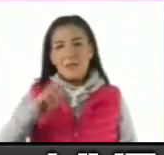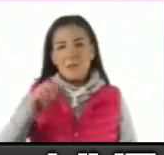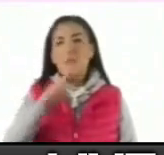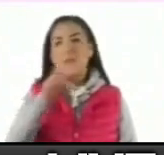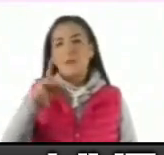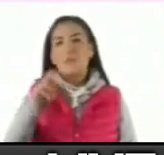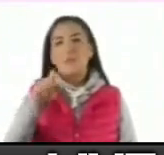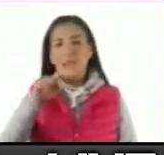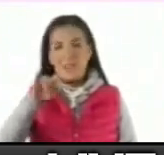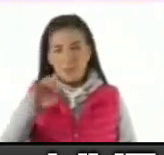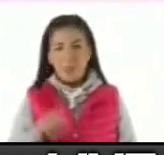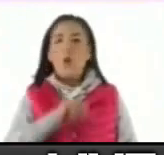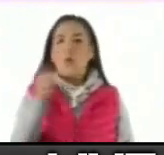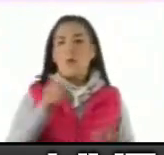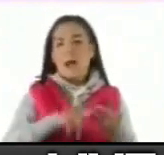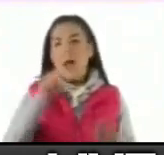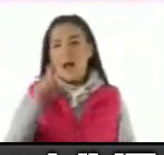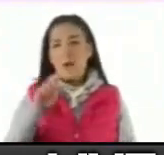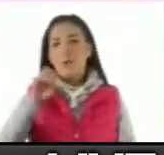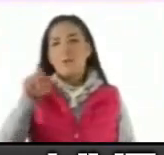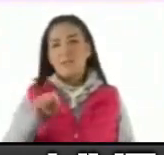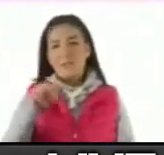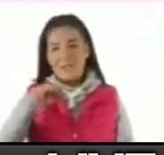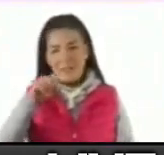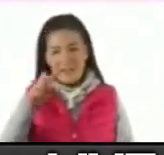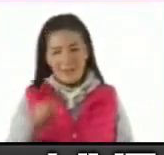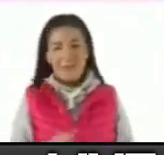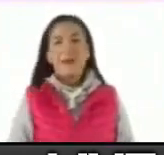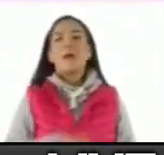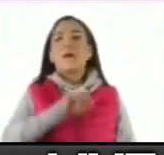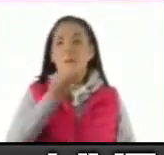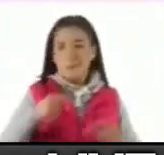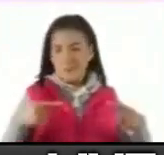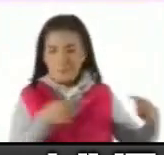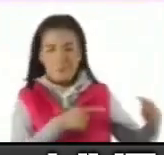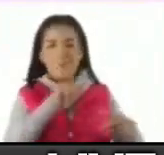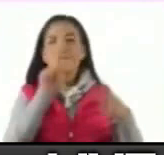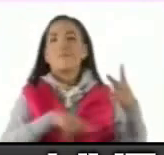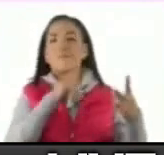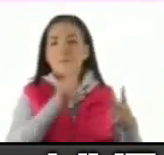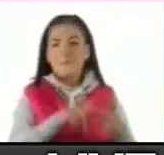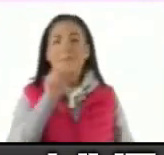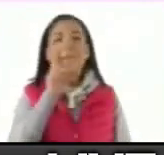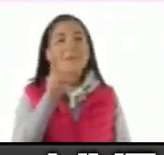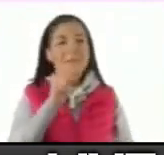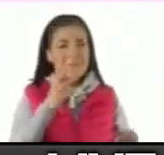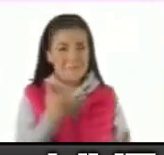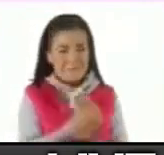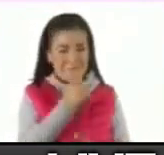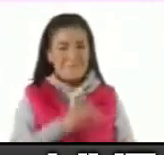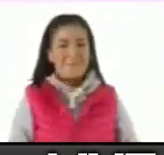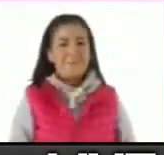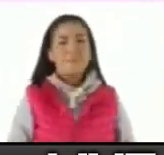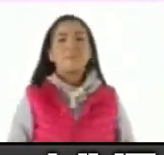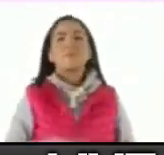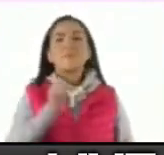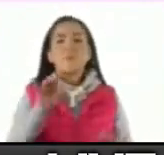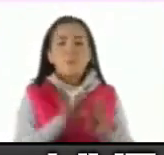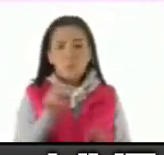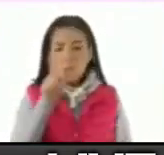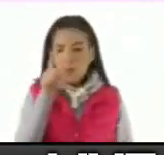bien, vamos al duelo número 2. La condicionante es hacer una reacción química con emisión de